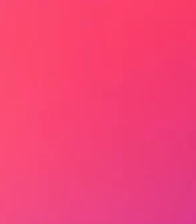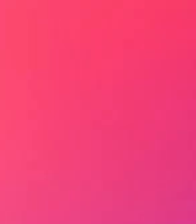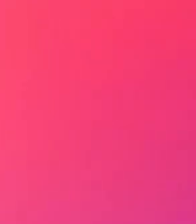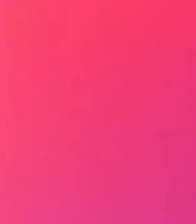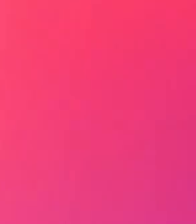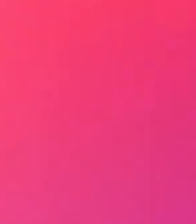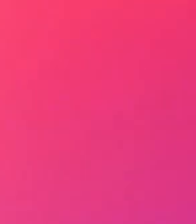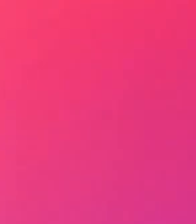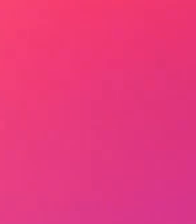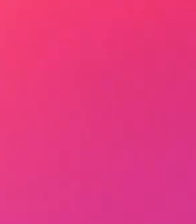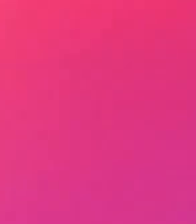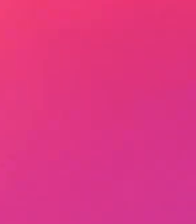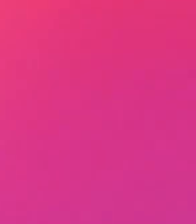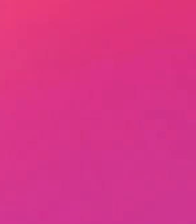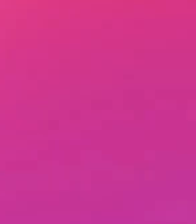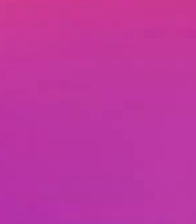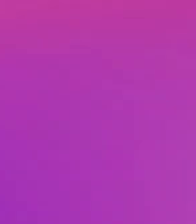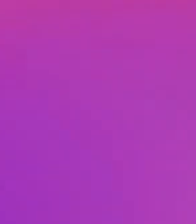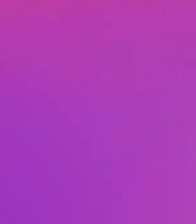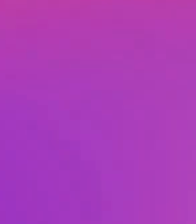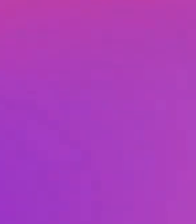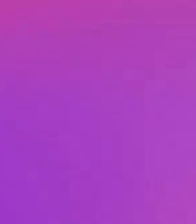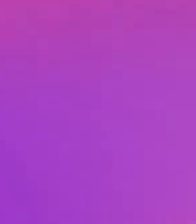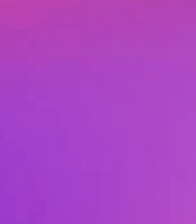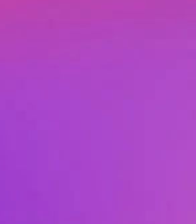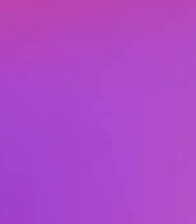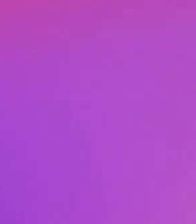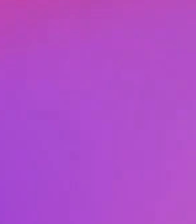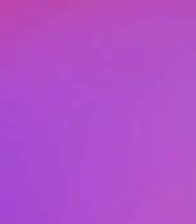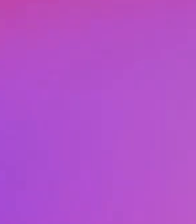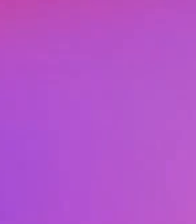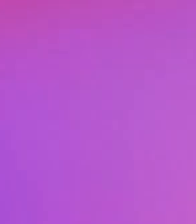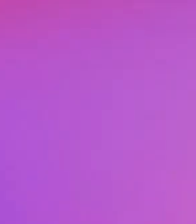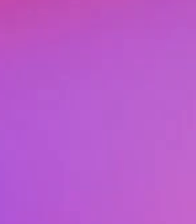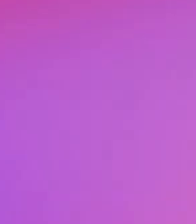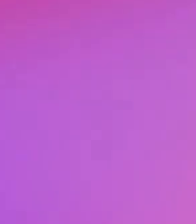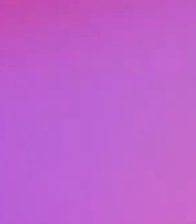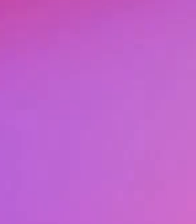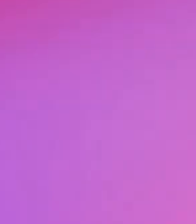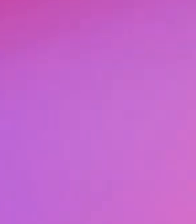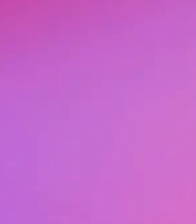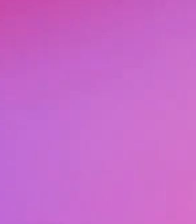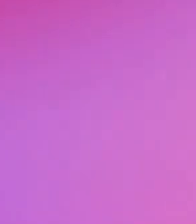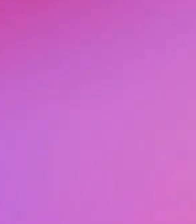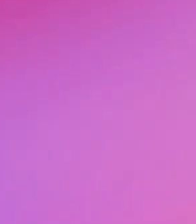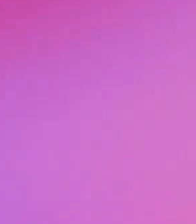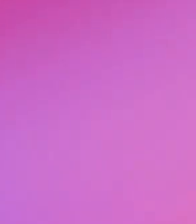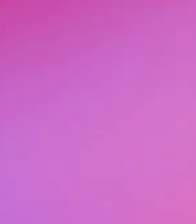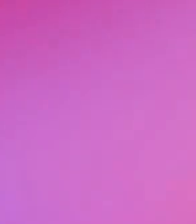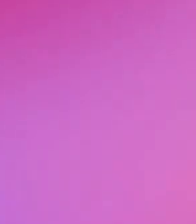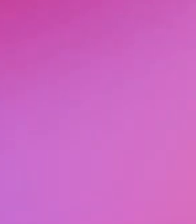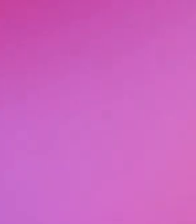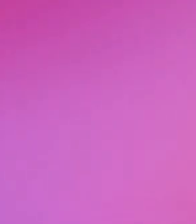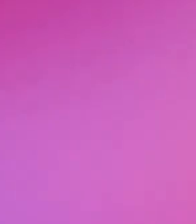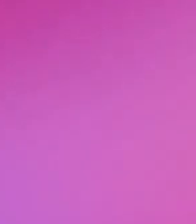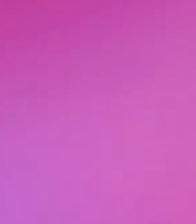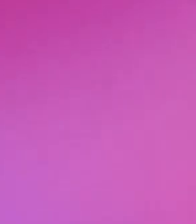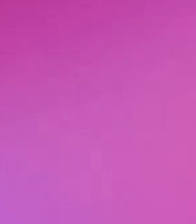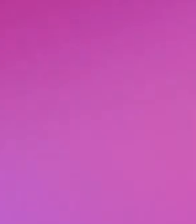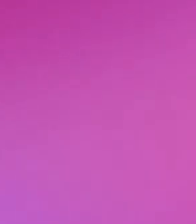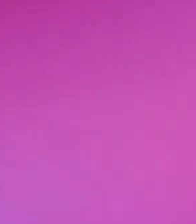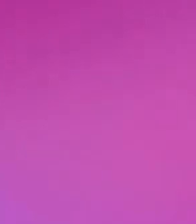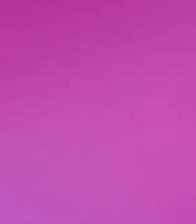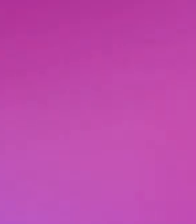36 01 71 23. Si requieres consultar los libros de texto en versión